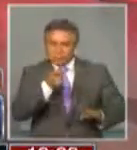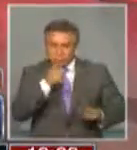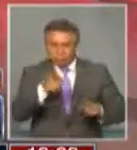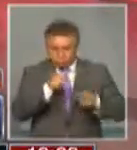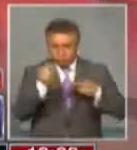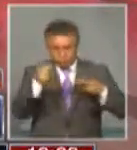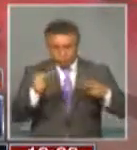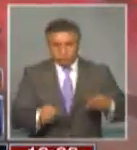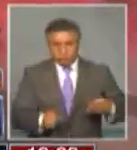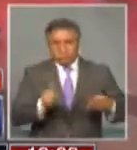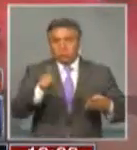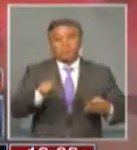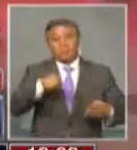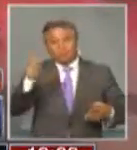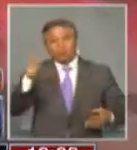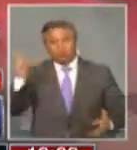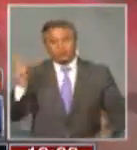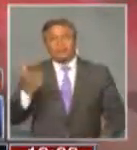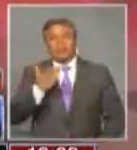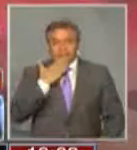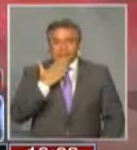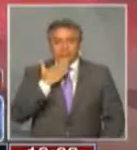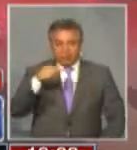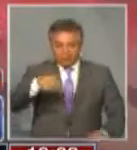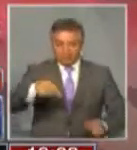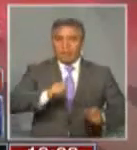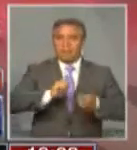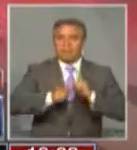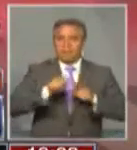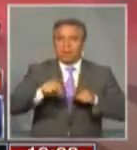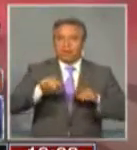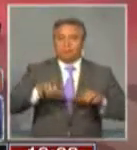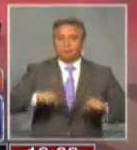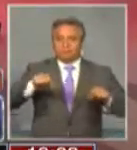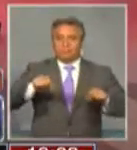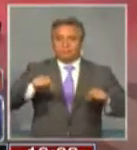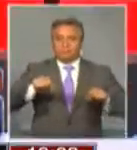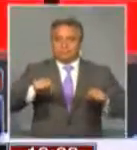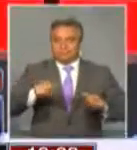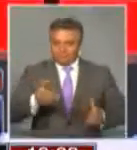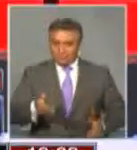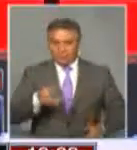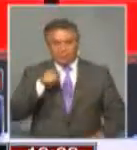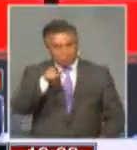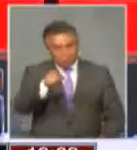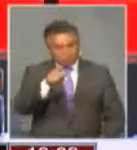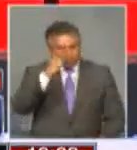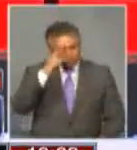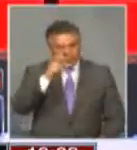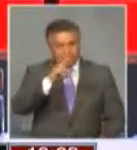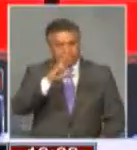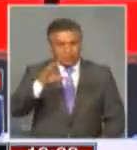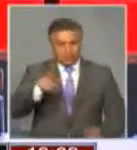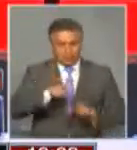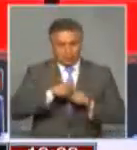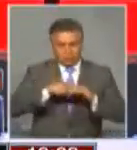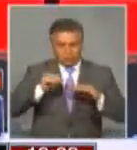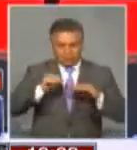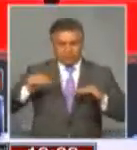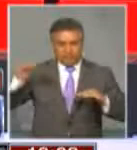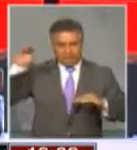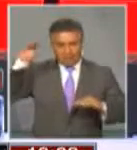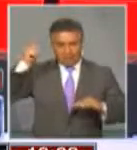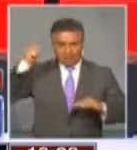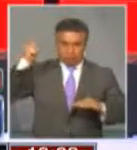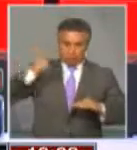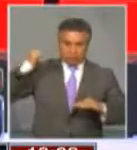este ámbito, sino en otras además, es esta administración actual. ¿Usted cree que había una orden superior para